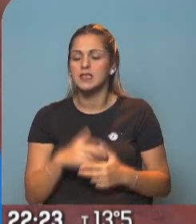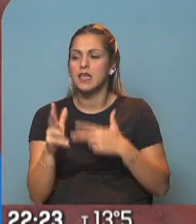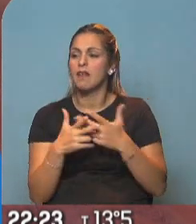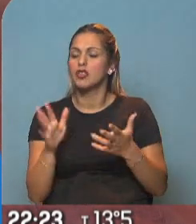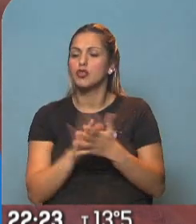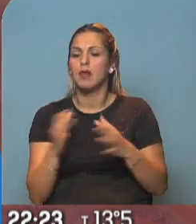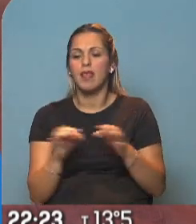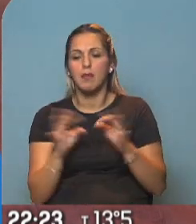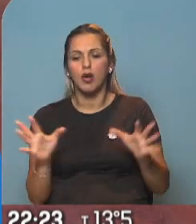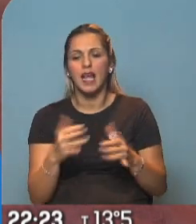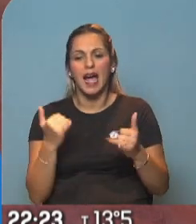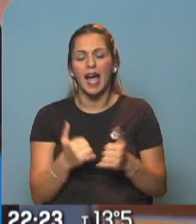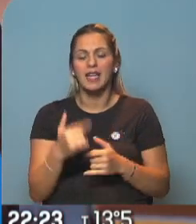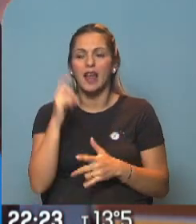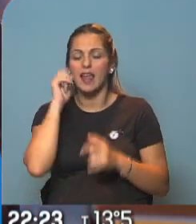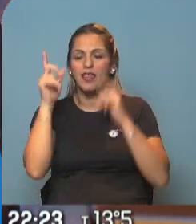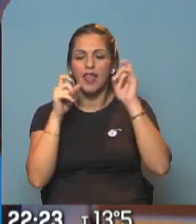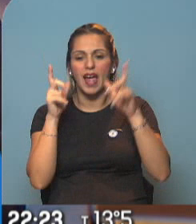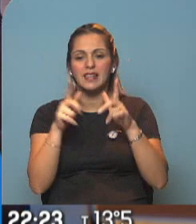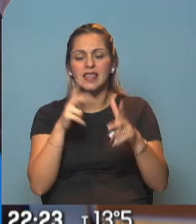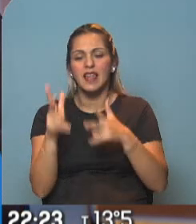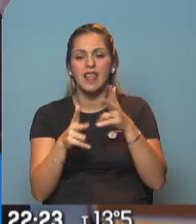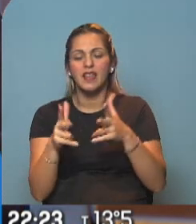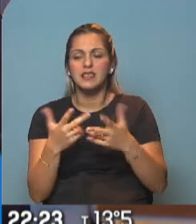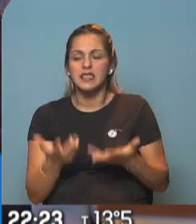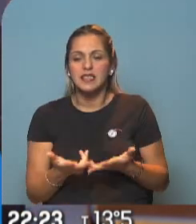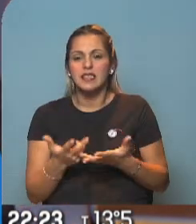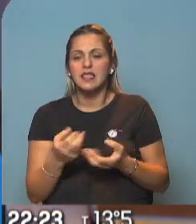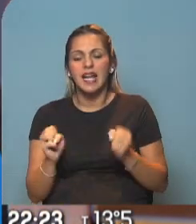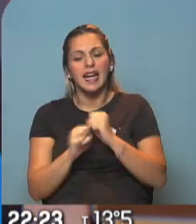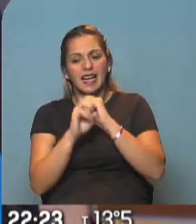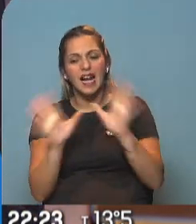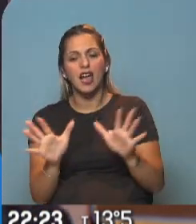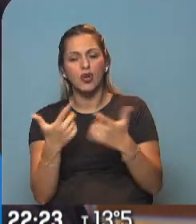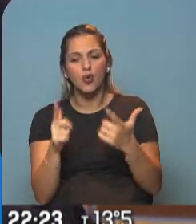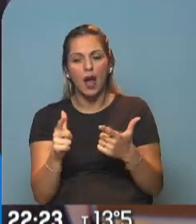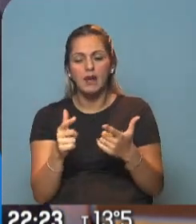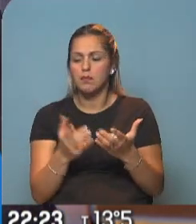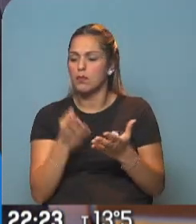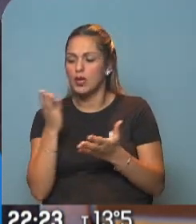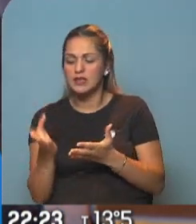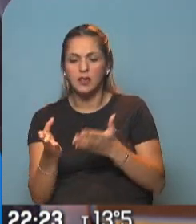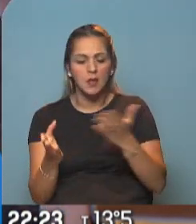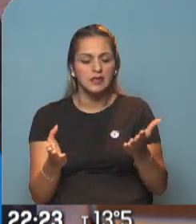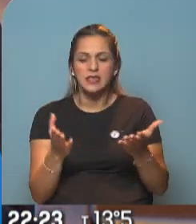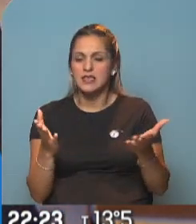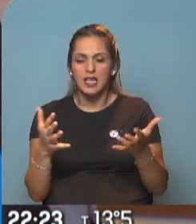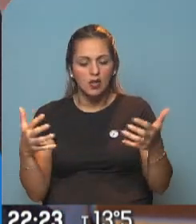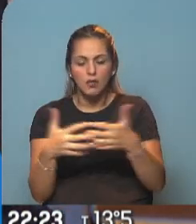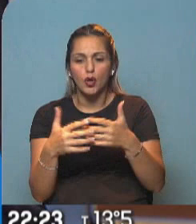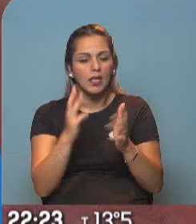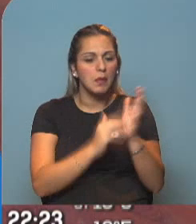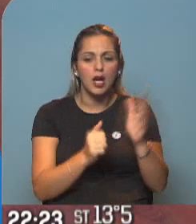Hay intentos de la politología de definir regímenes que no son claramente una cosa ni otra, sino son una especie de trama de grises que se